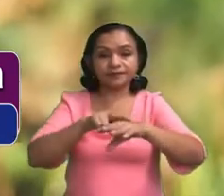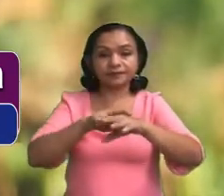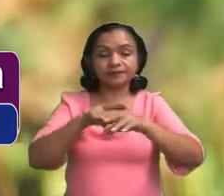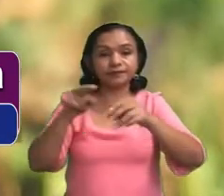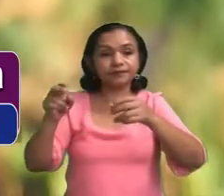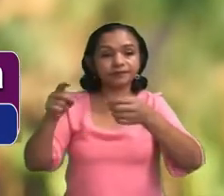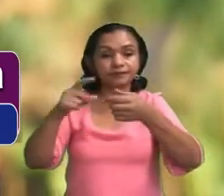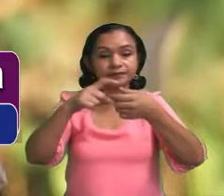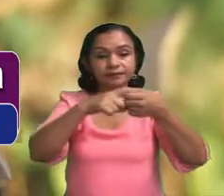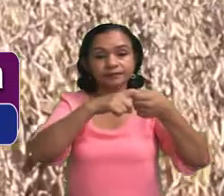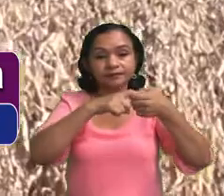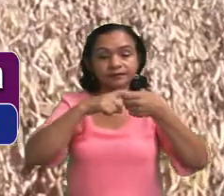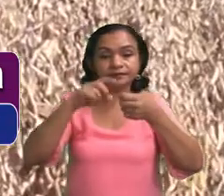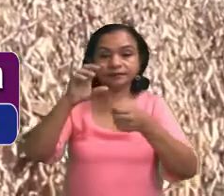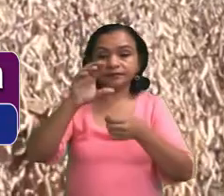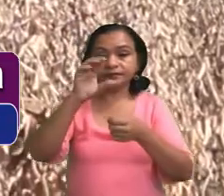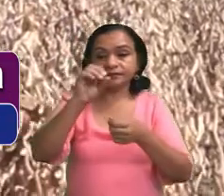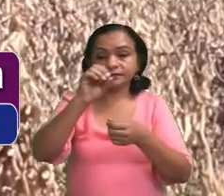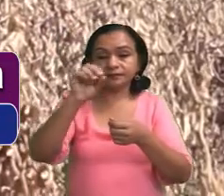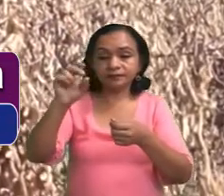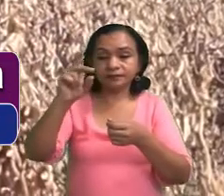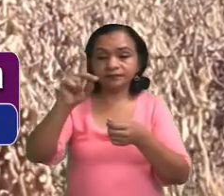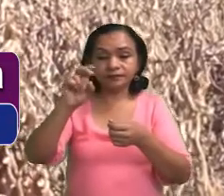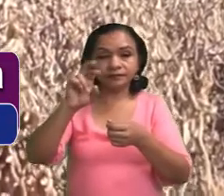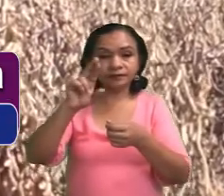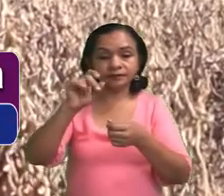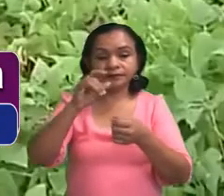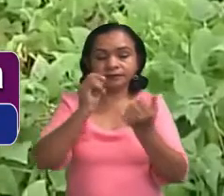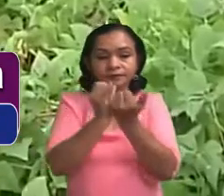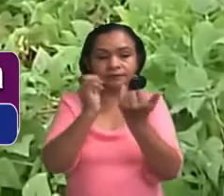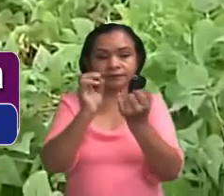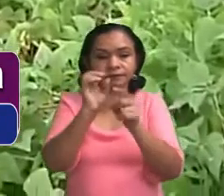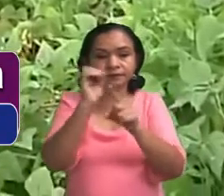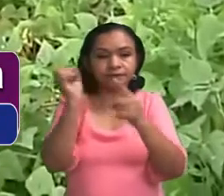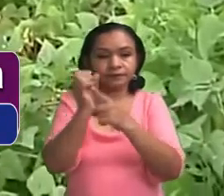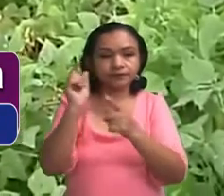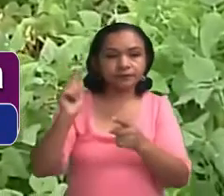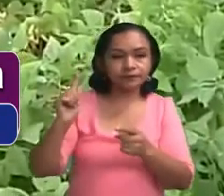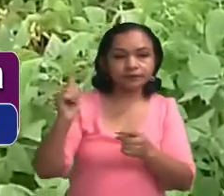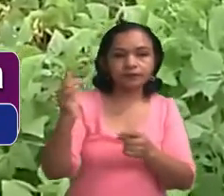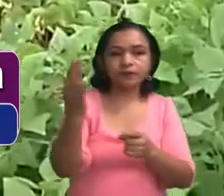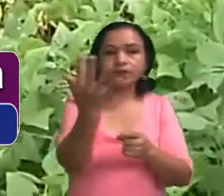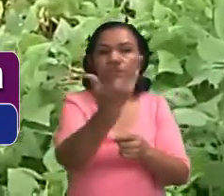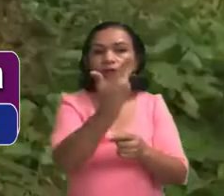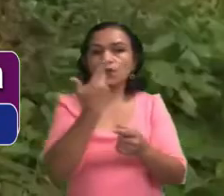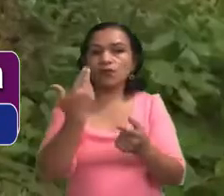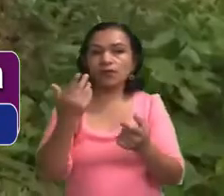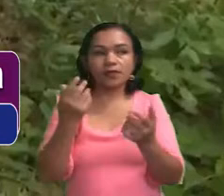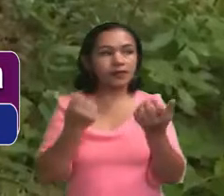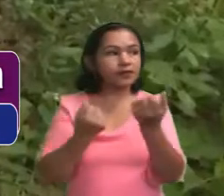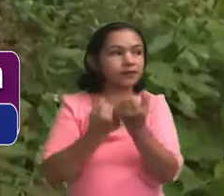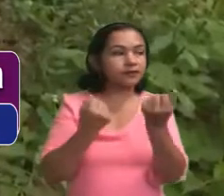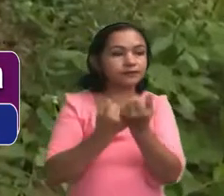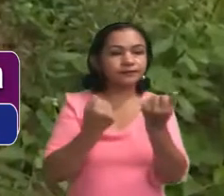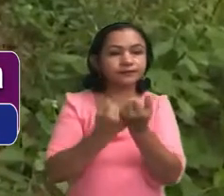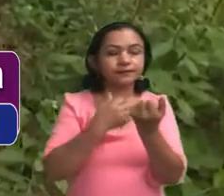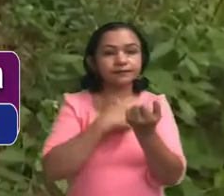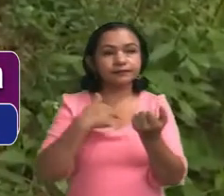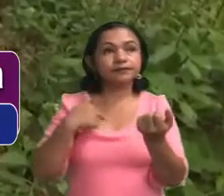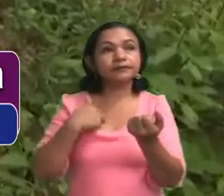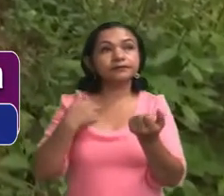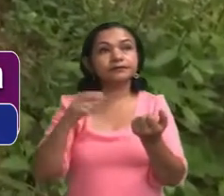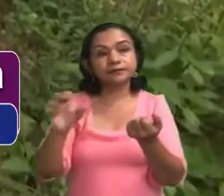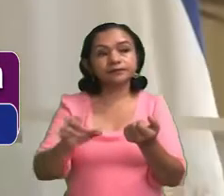Cooperativas, en la que están organizadas prácticamente todas las cooperativas productivas